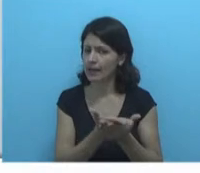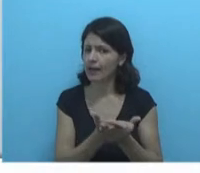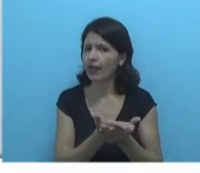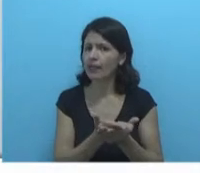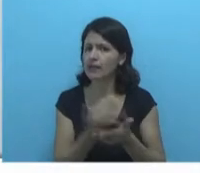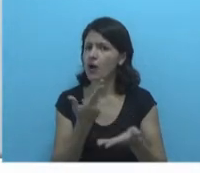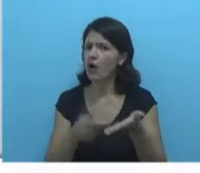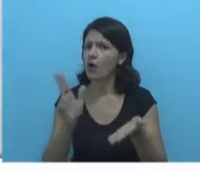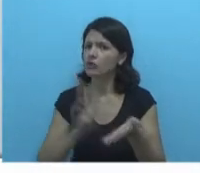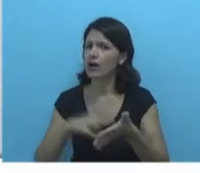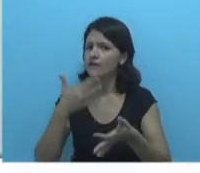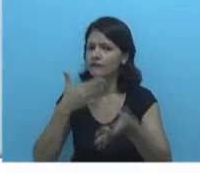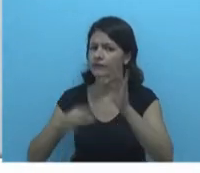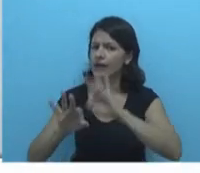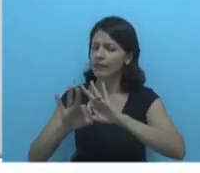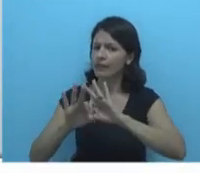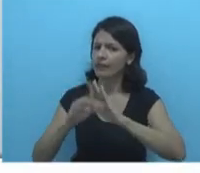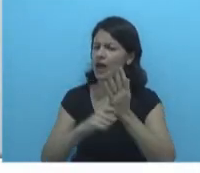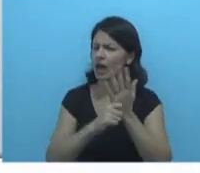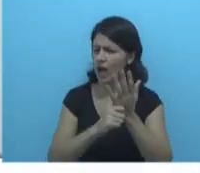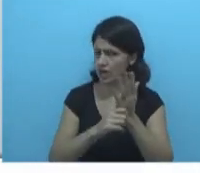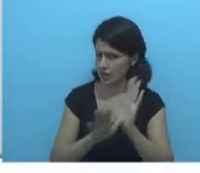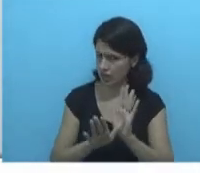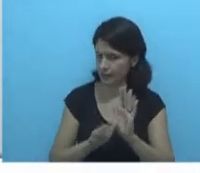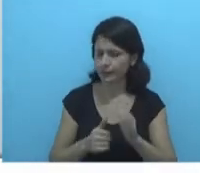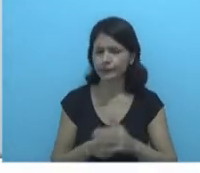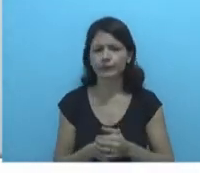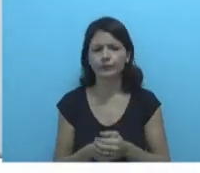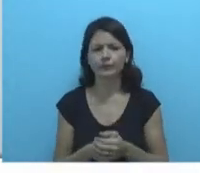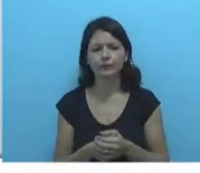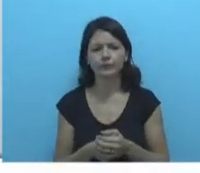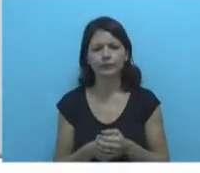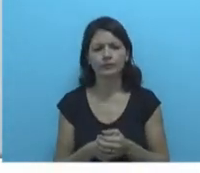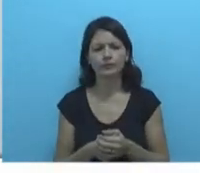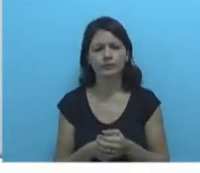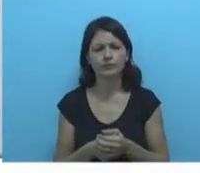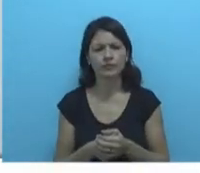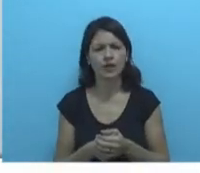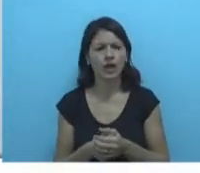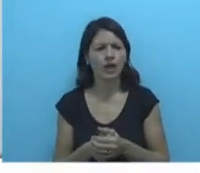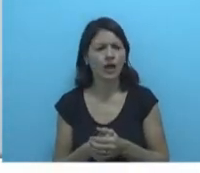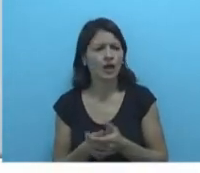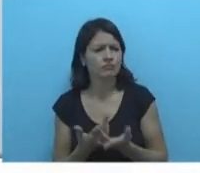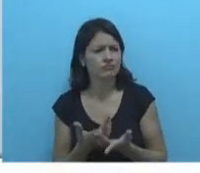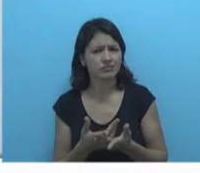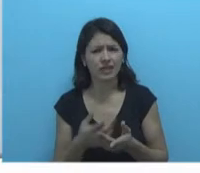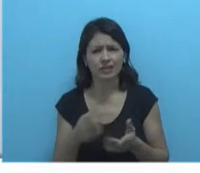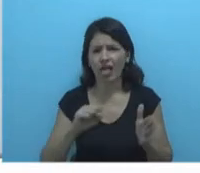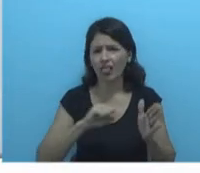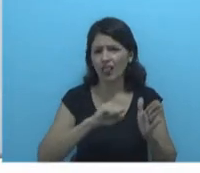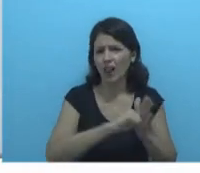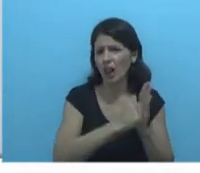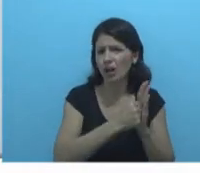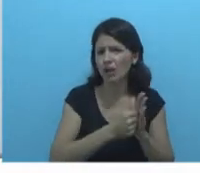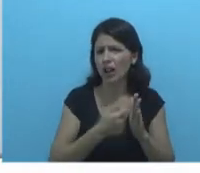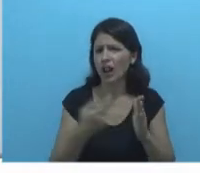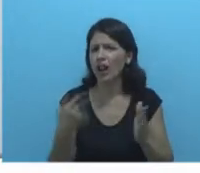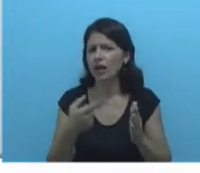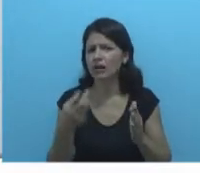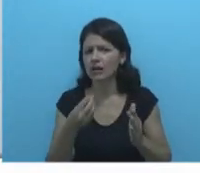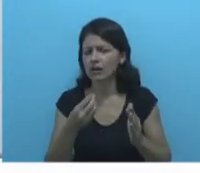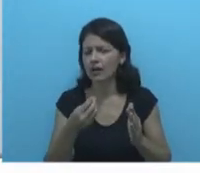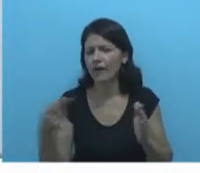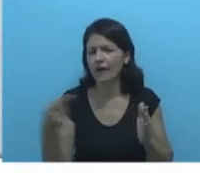medida inconsulta y arbitraria, que deja a los frigoríficos de nuestra provincia en una